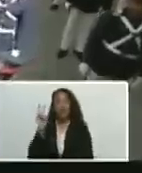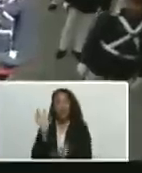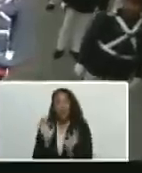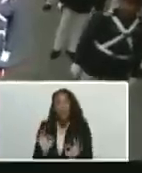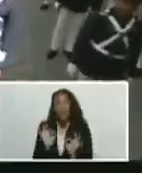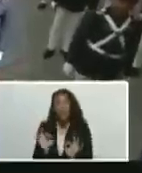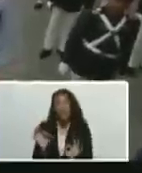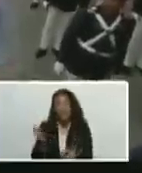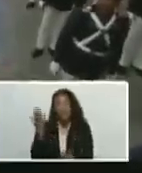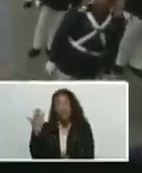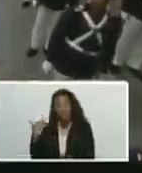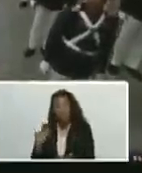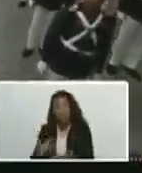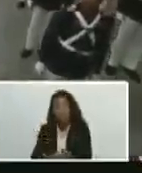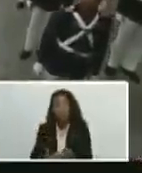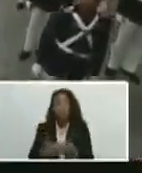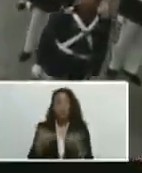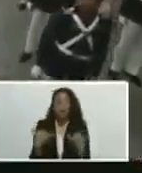específico,